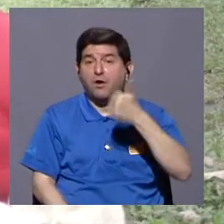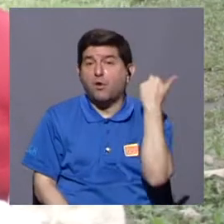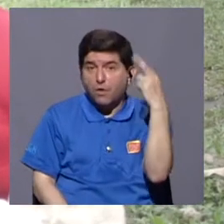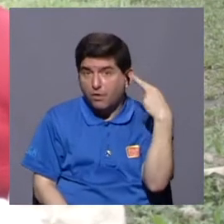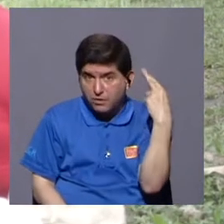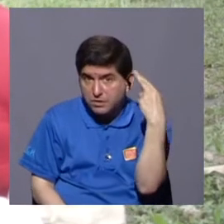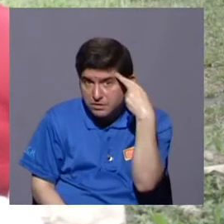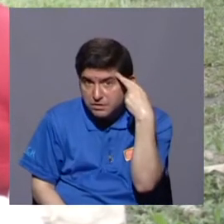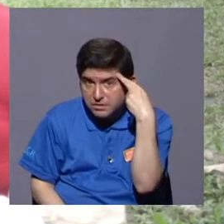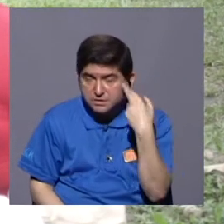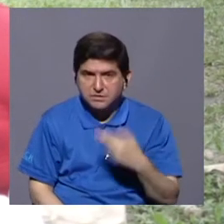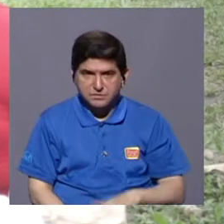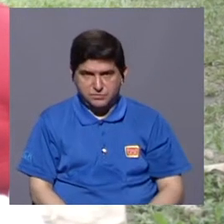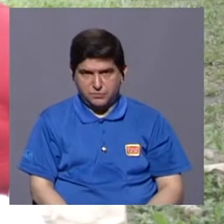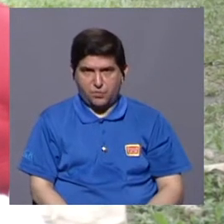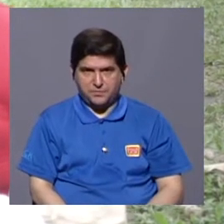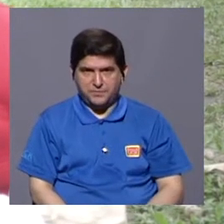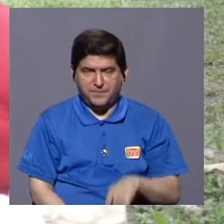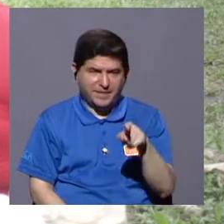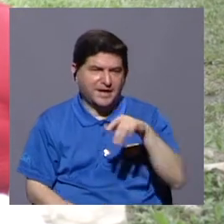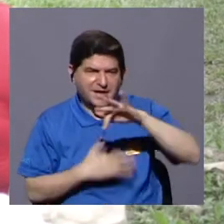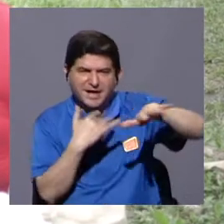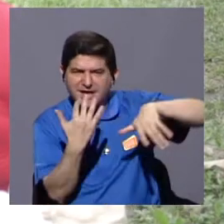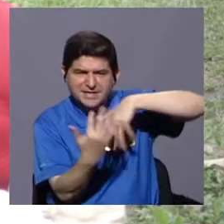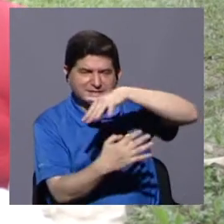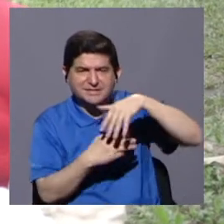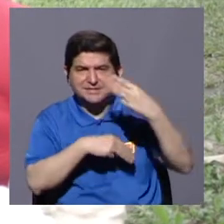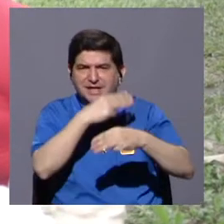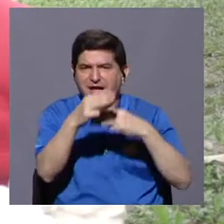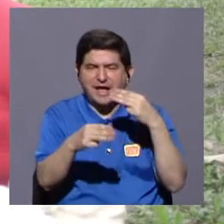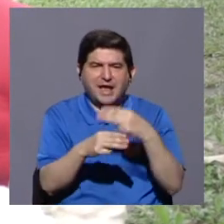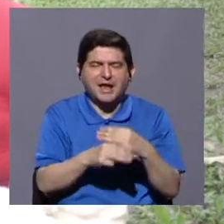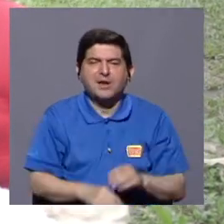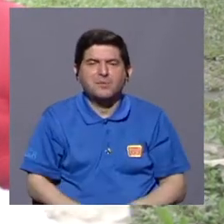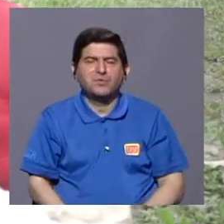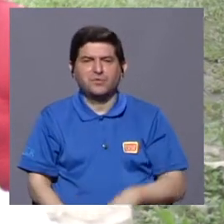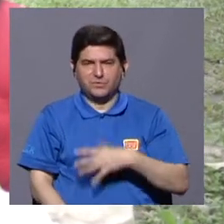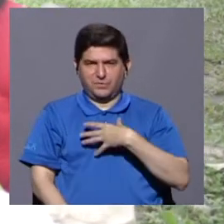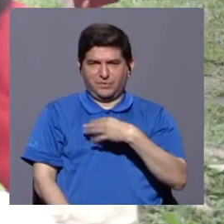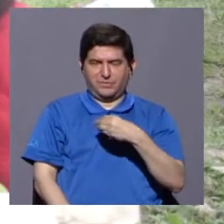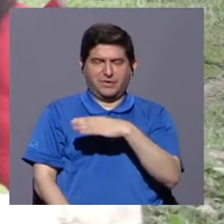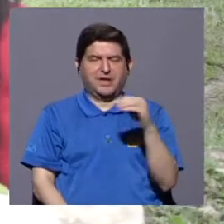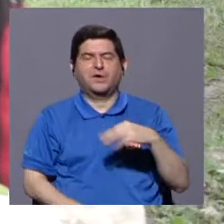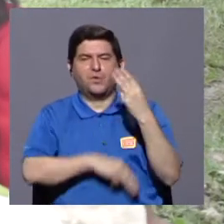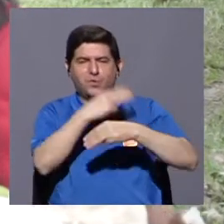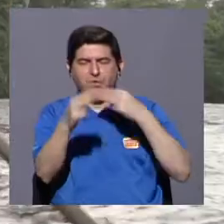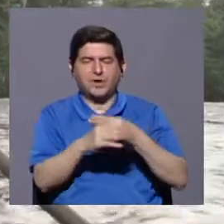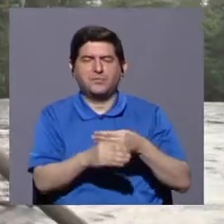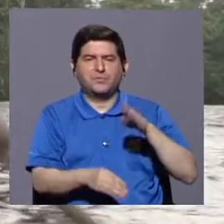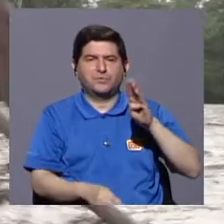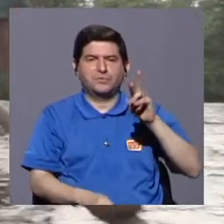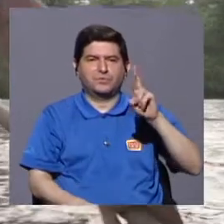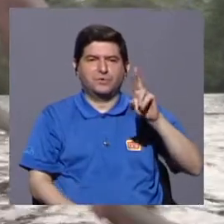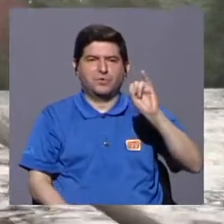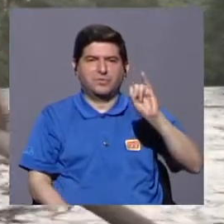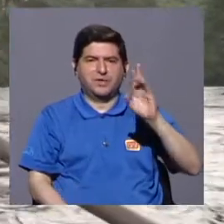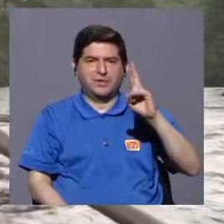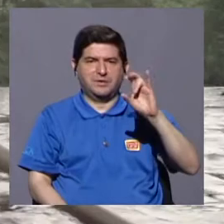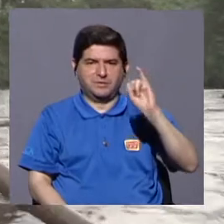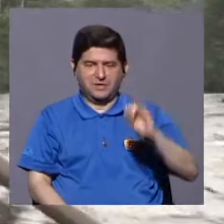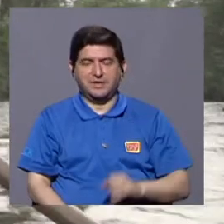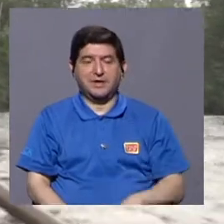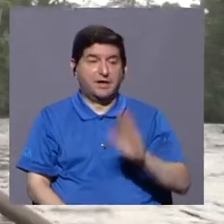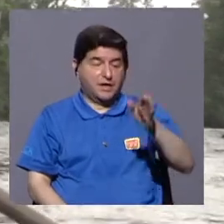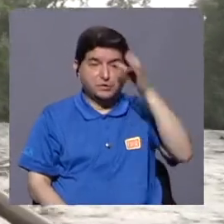razón es por esta interacción entre el mundo sicua y el mundo bribri, esta imposición. Resulta que en la cultura